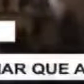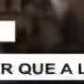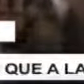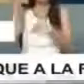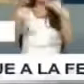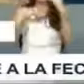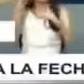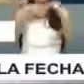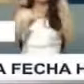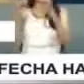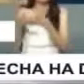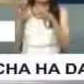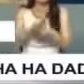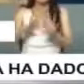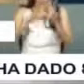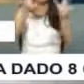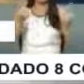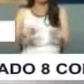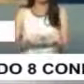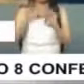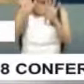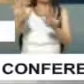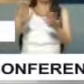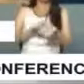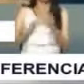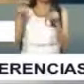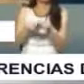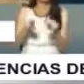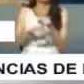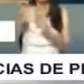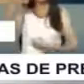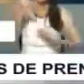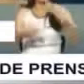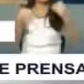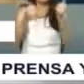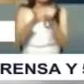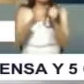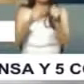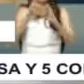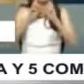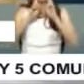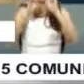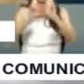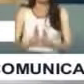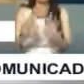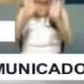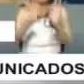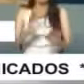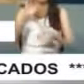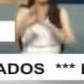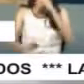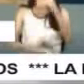Se tomaron la Asamblea Nacional por unos minutos, ingresaron incluso al pleno, al salón donde sesionan los